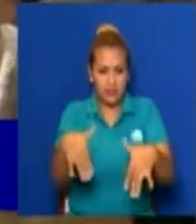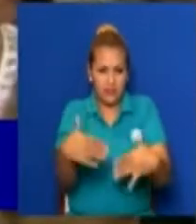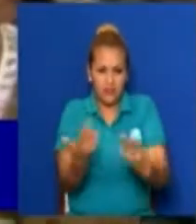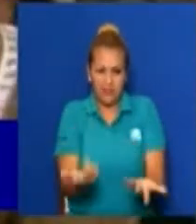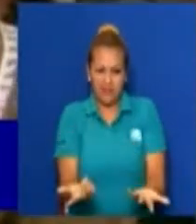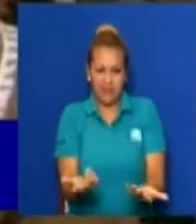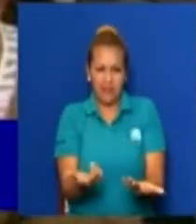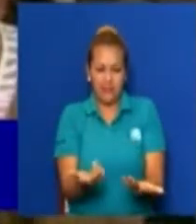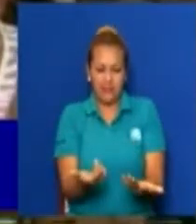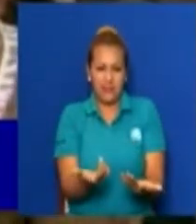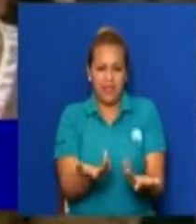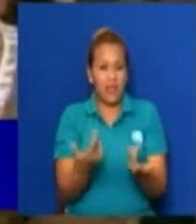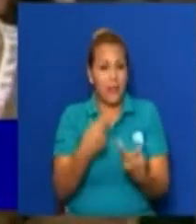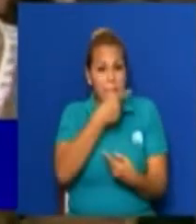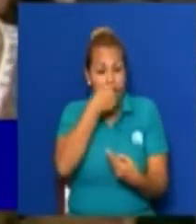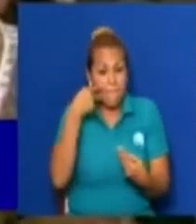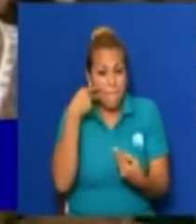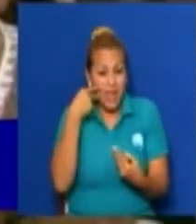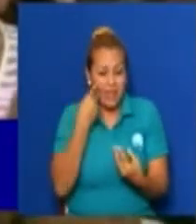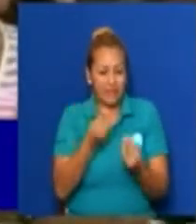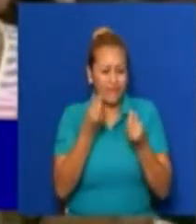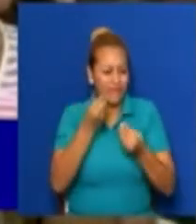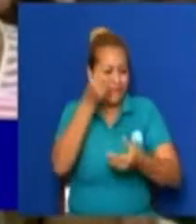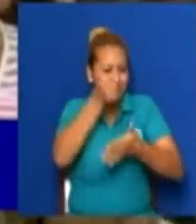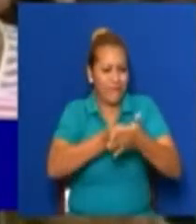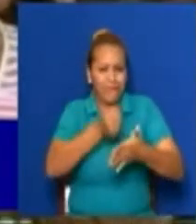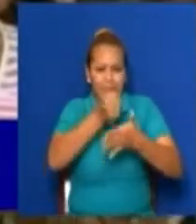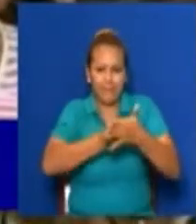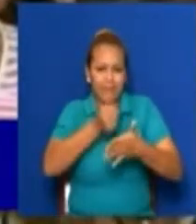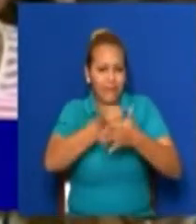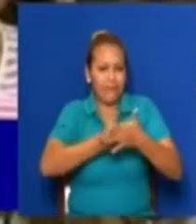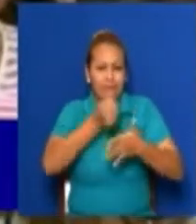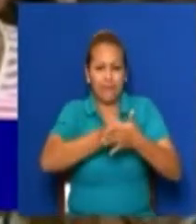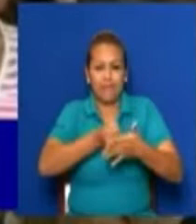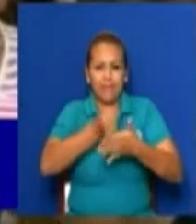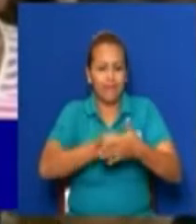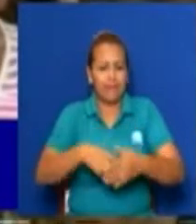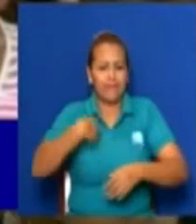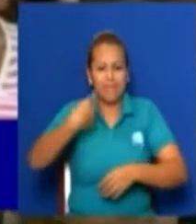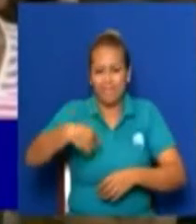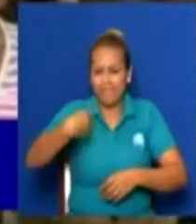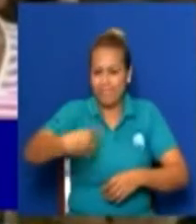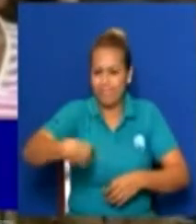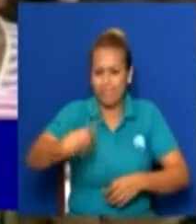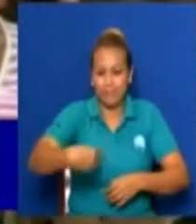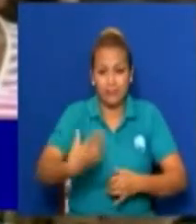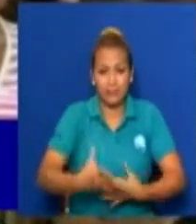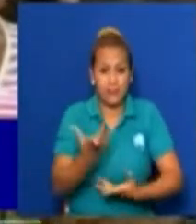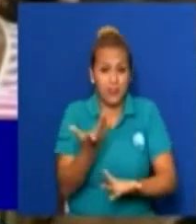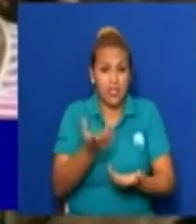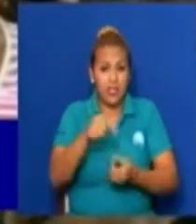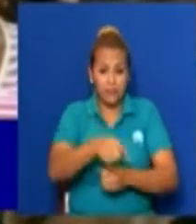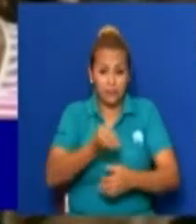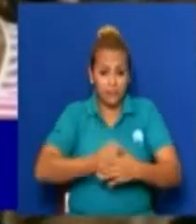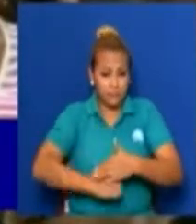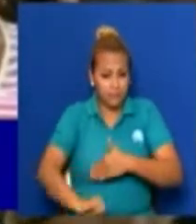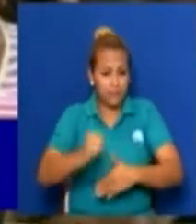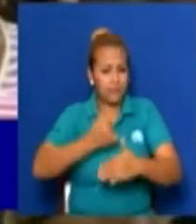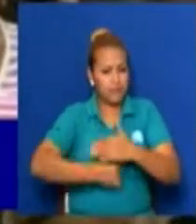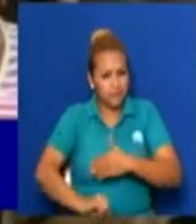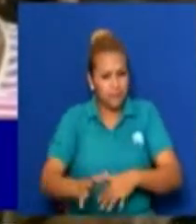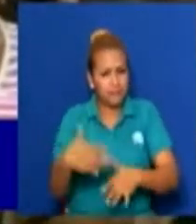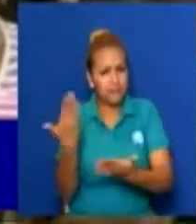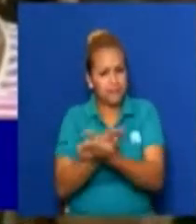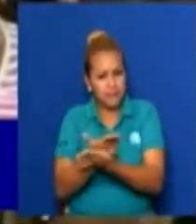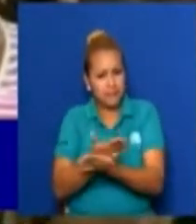Padres que con tanto esfuerzo, ¿verdad?, están luchando día a día para que sus hijos sean algo en la